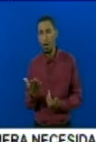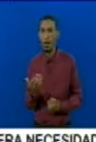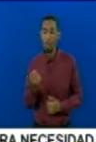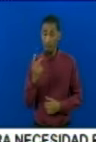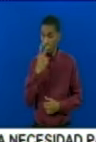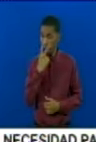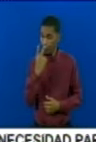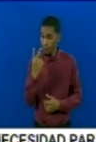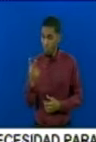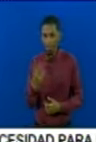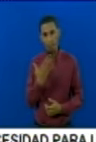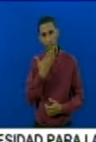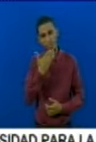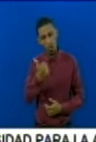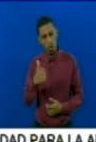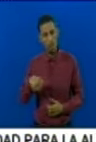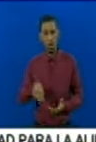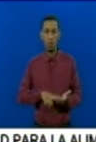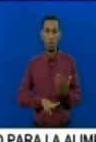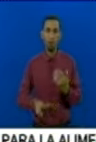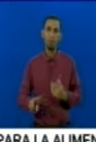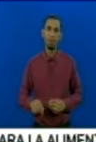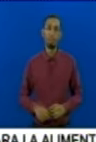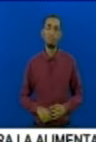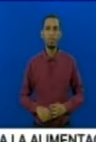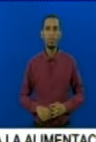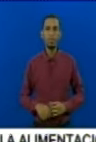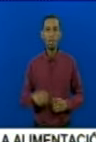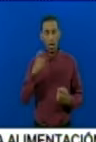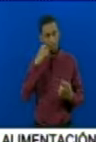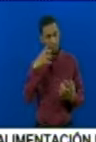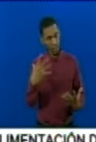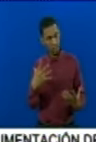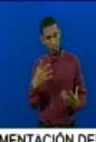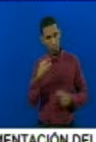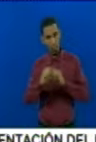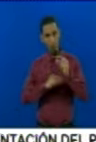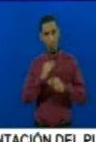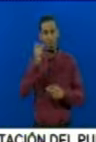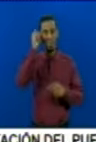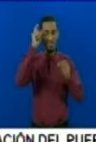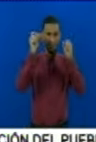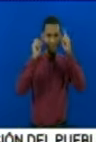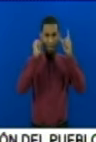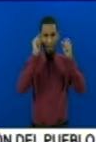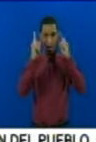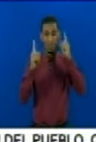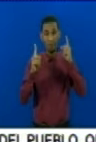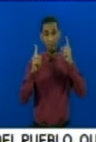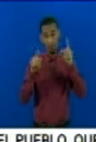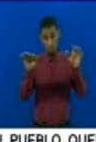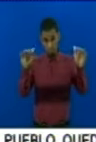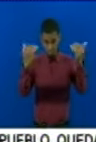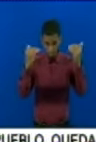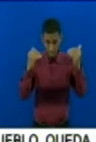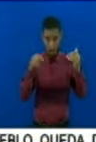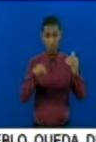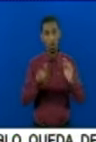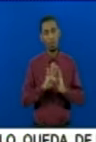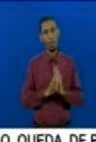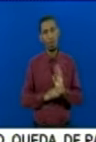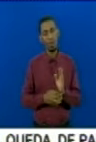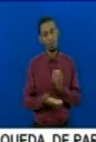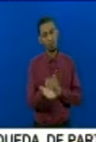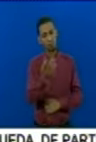nosotros en la provincia. Lo importante es que se sigan buscando estrategias. Muchos ahora mismo nos están mirando y creo que es importante que se sientan